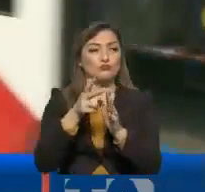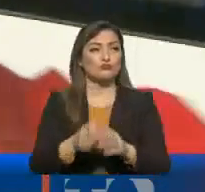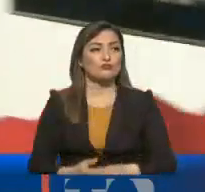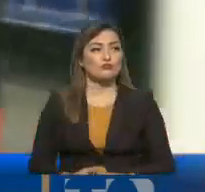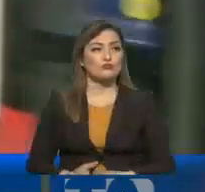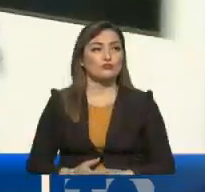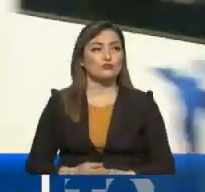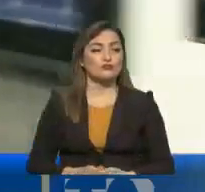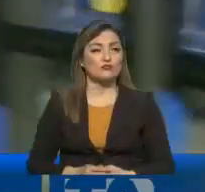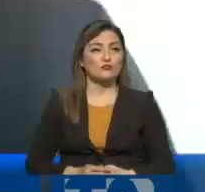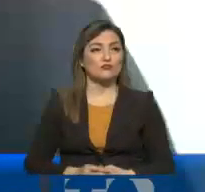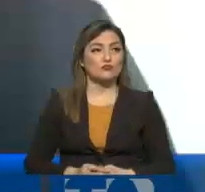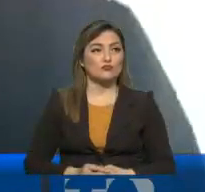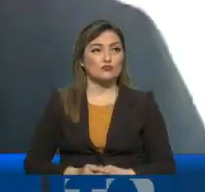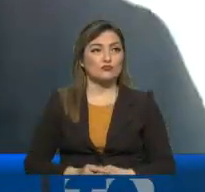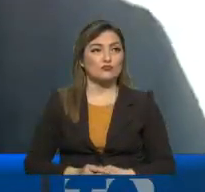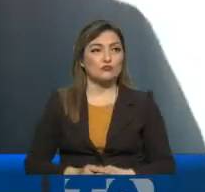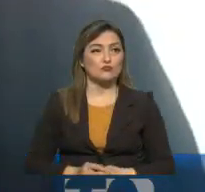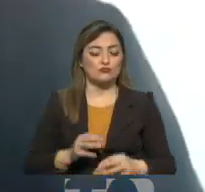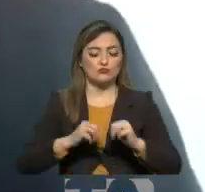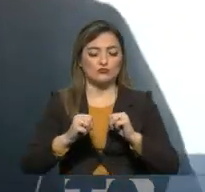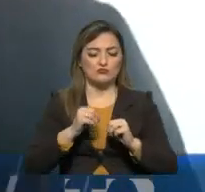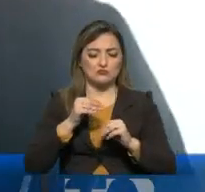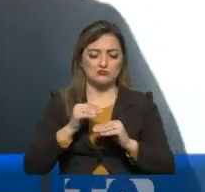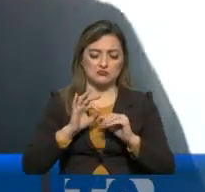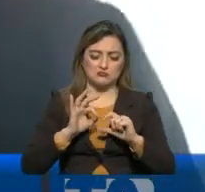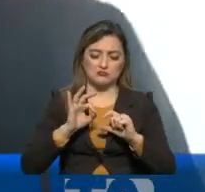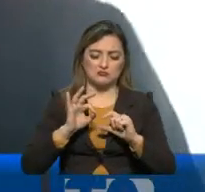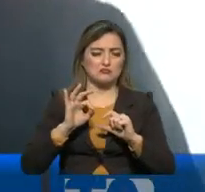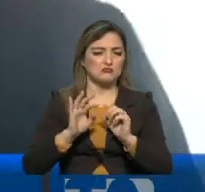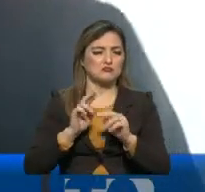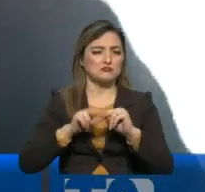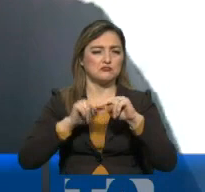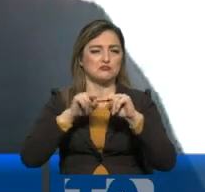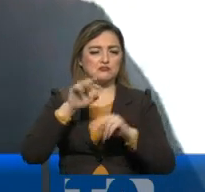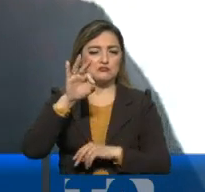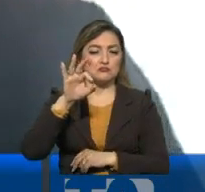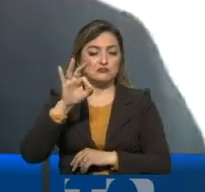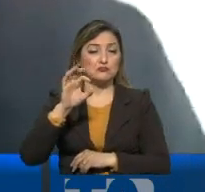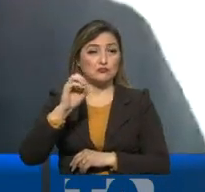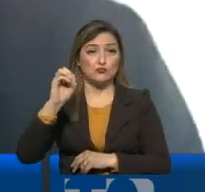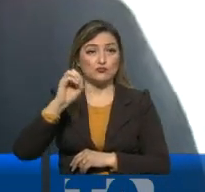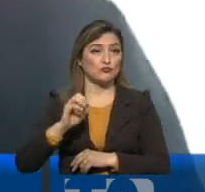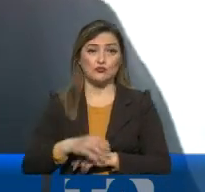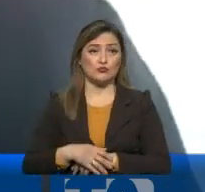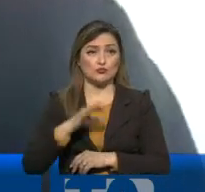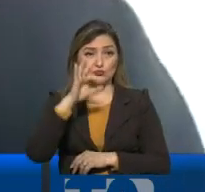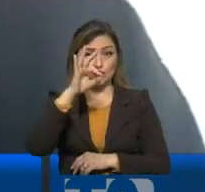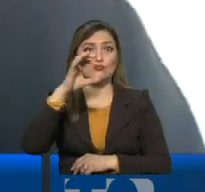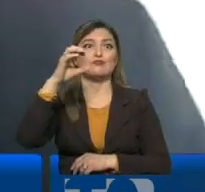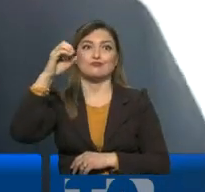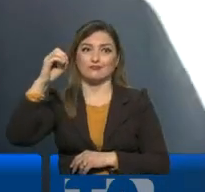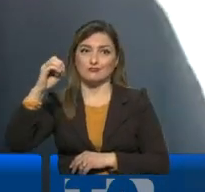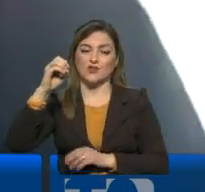obra. El metro, señores, no está en el 99%. El metro está en más o menos el 90%, quizás un